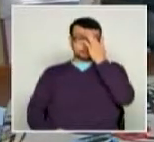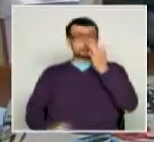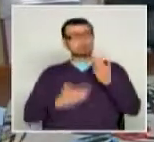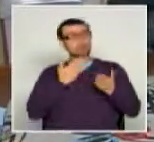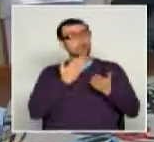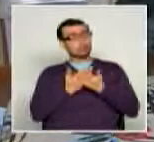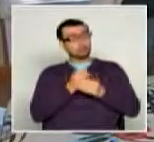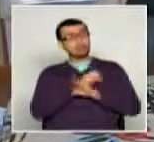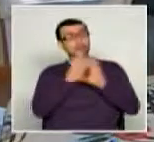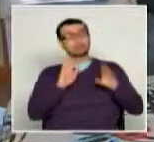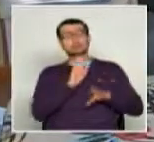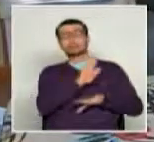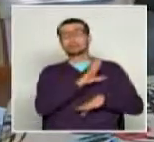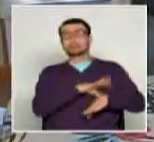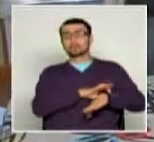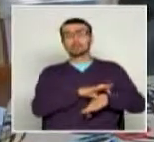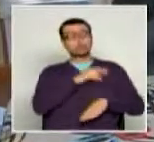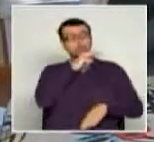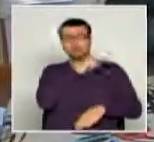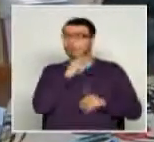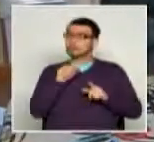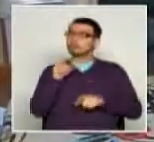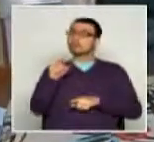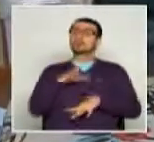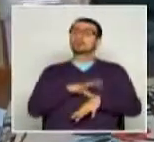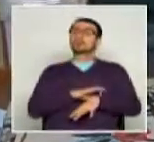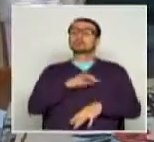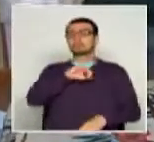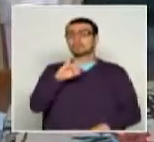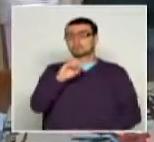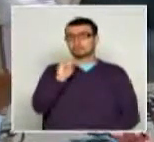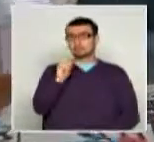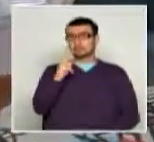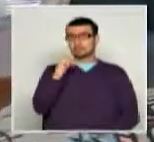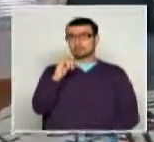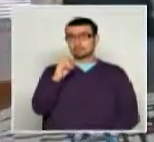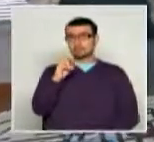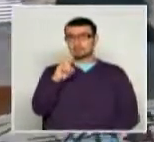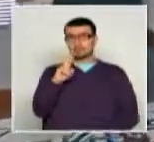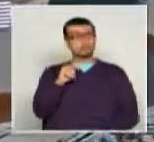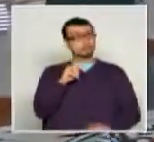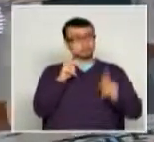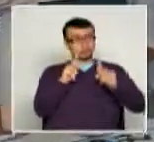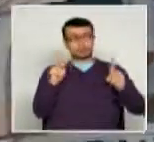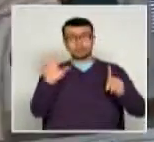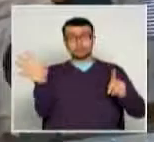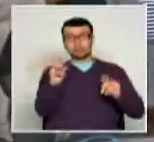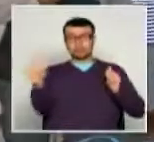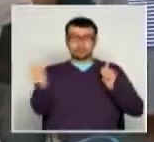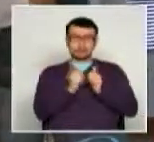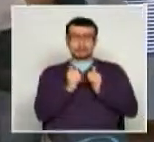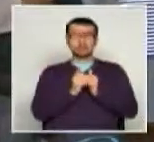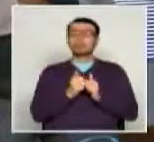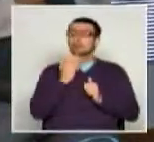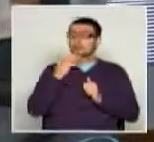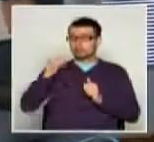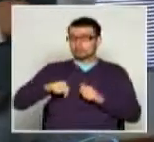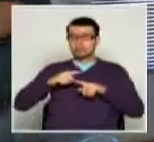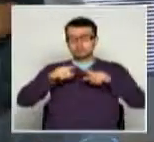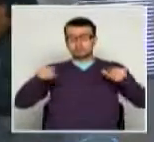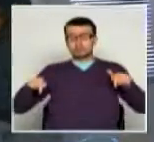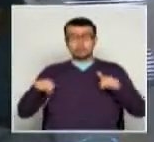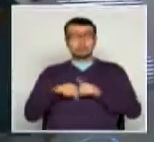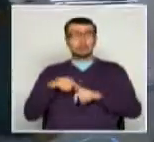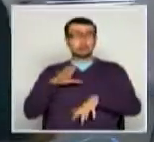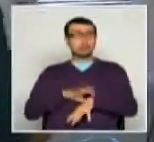Rojas, doctor Javier, buenos días. Buenos días, Andrés. Y buenos días a los televidentes que nos están acompañando. Acá en el Parque Médico hemos tenido la